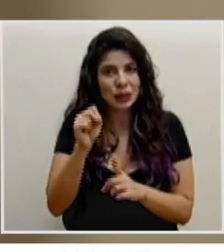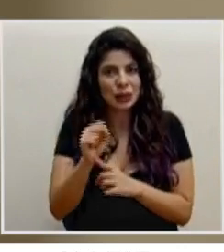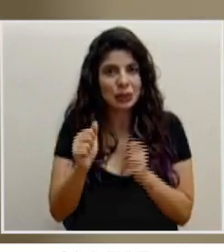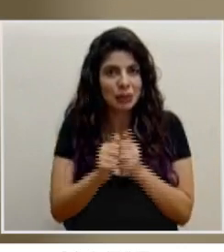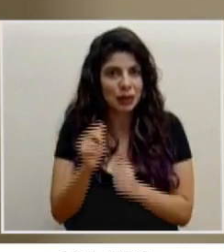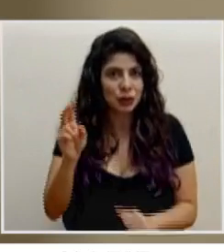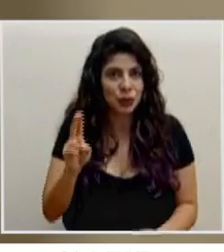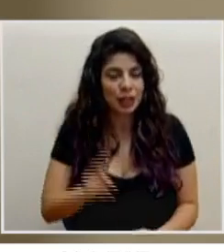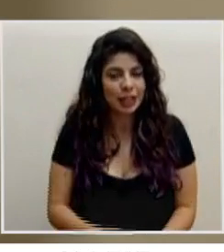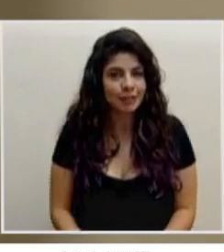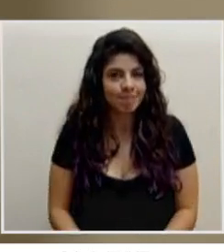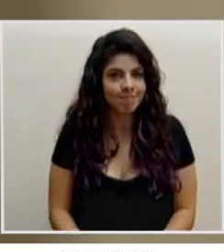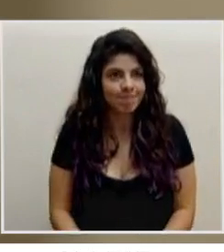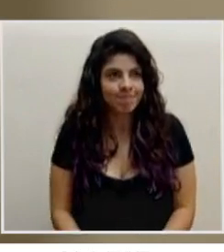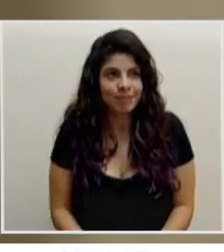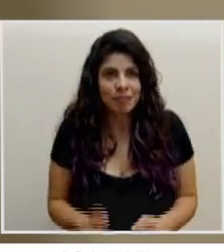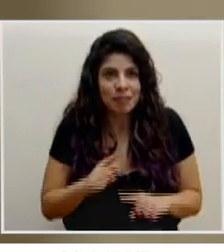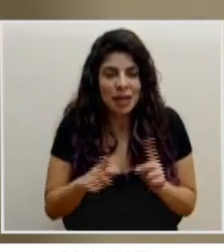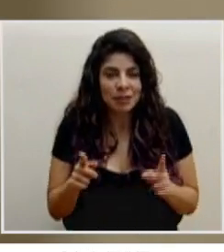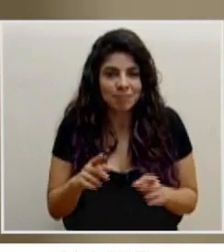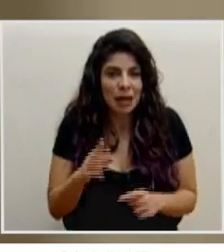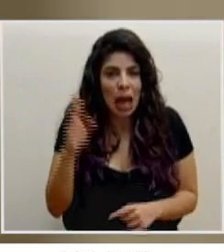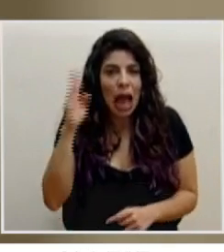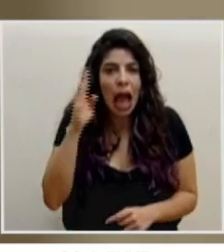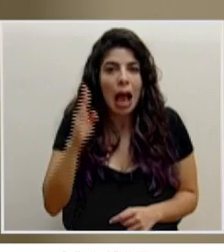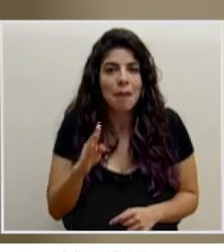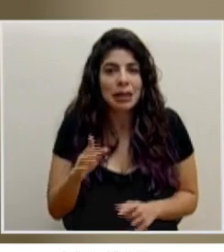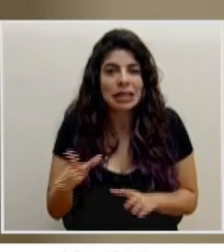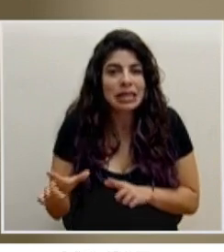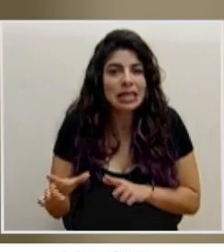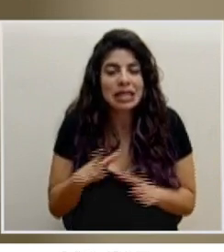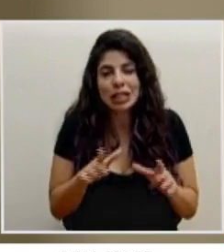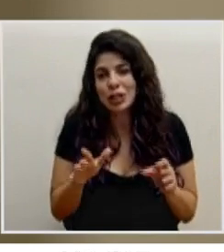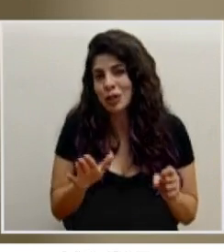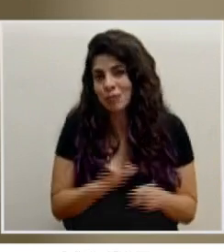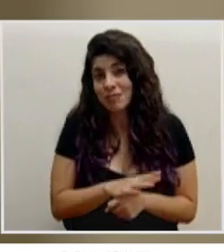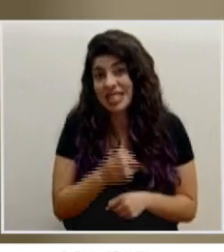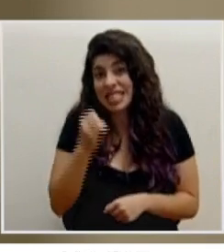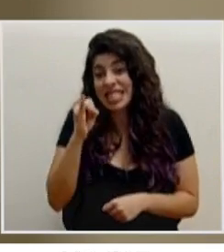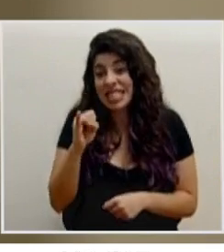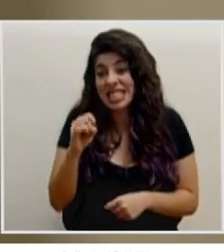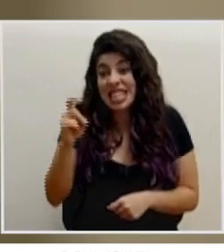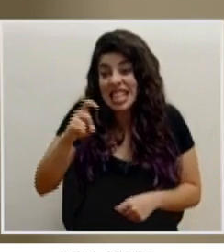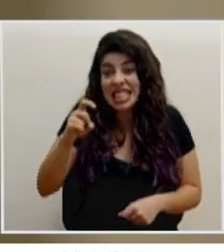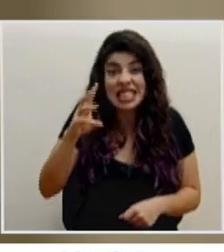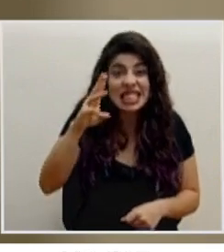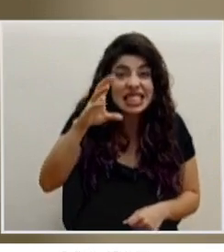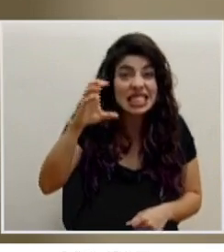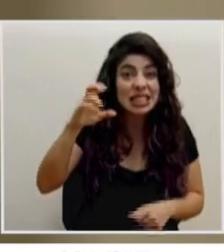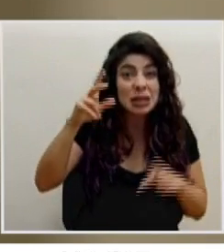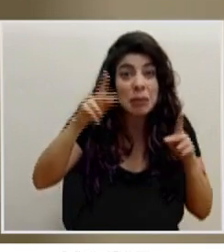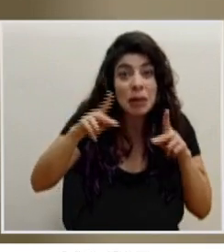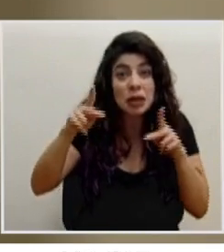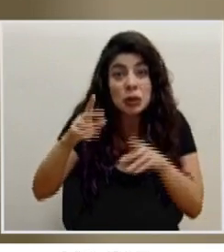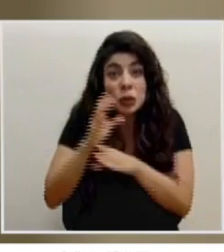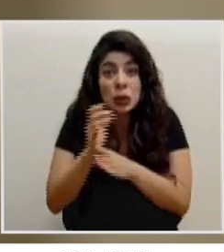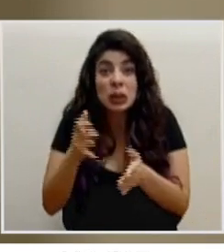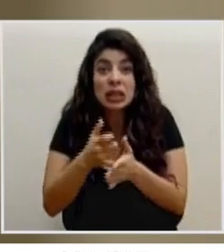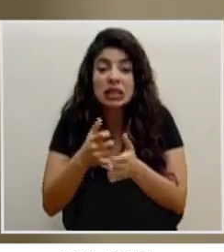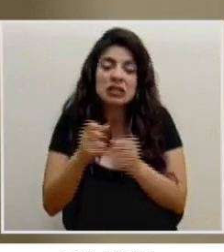apremiante. Pero jamás vamos a estar completamente listos, por ejemplo, si tenemos necesidad de 600 personas en cuidados